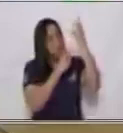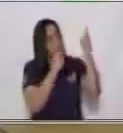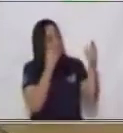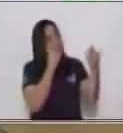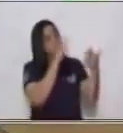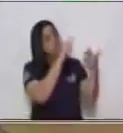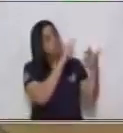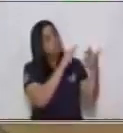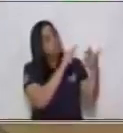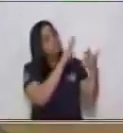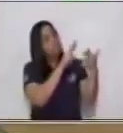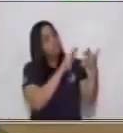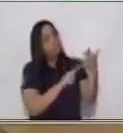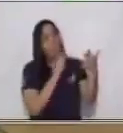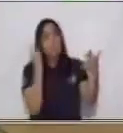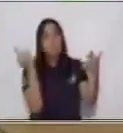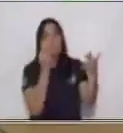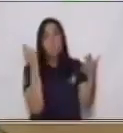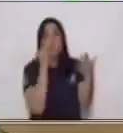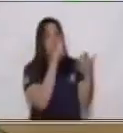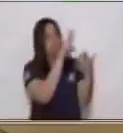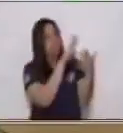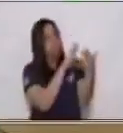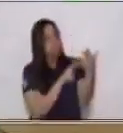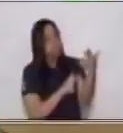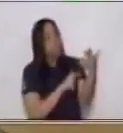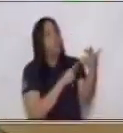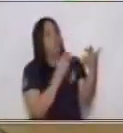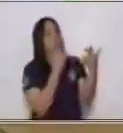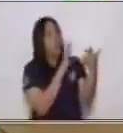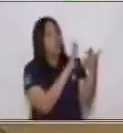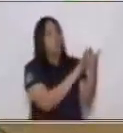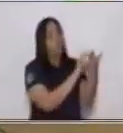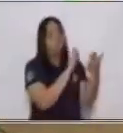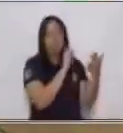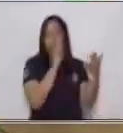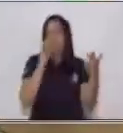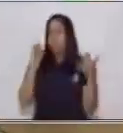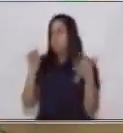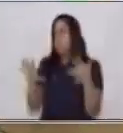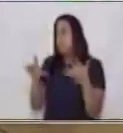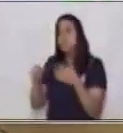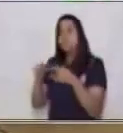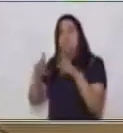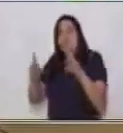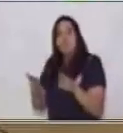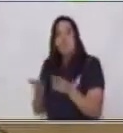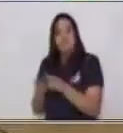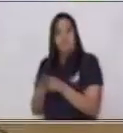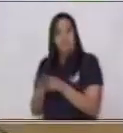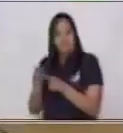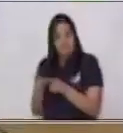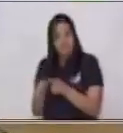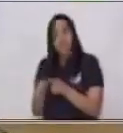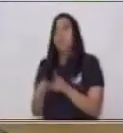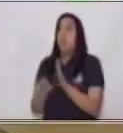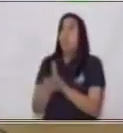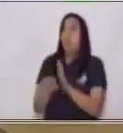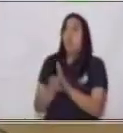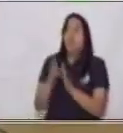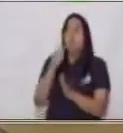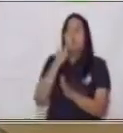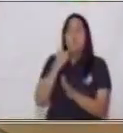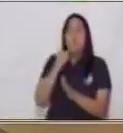más importante, y saberla plasmar en un texto breve. Es concisa, es decir, si te